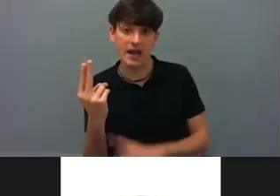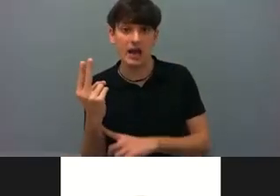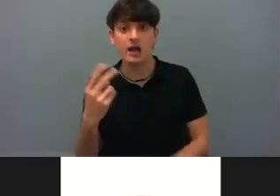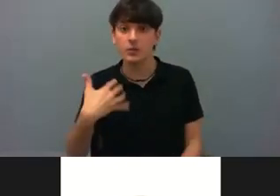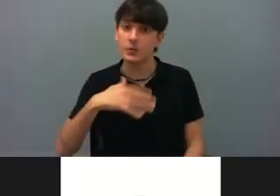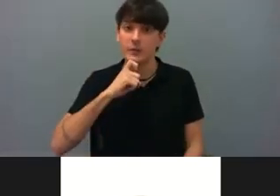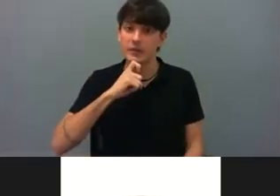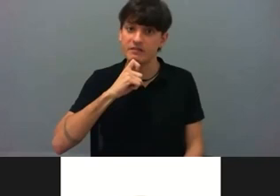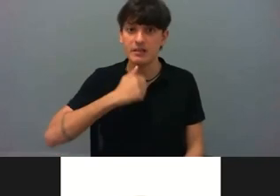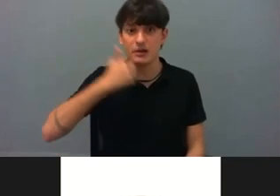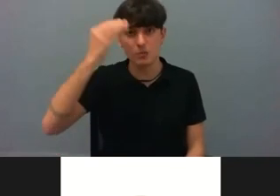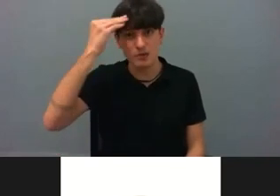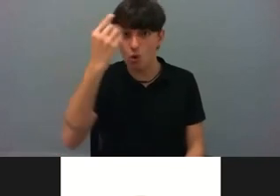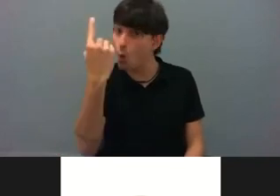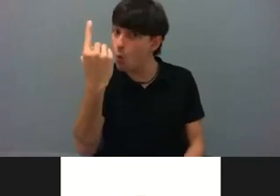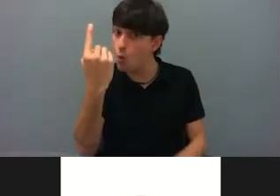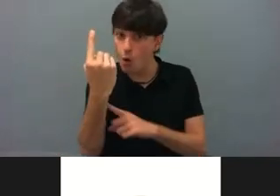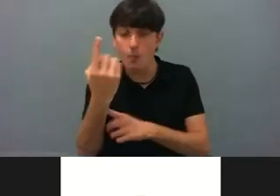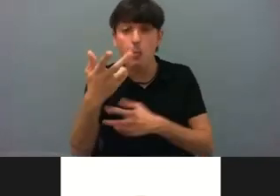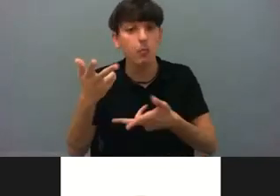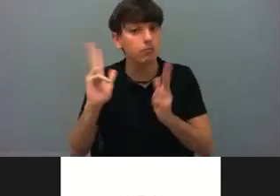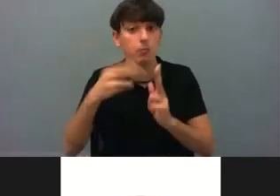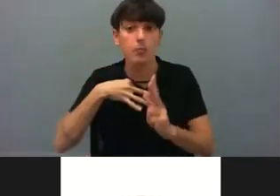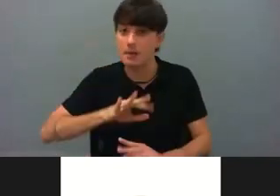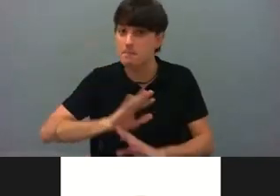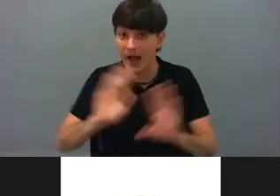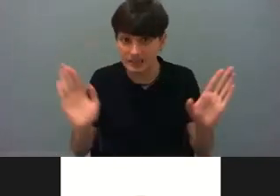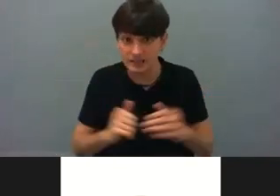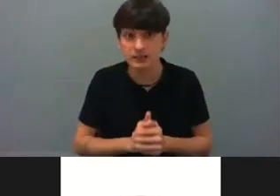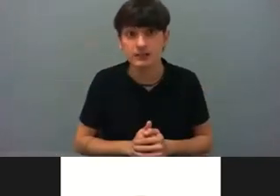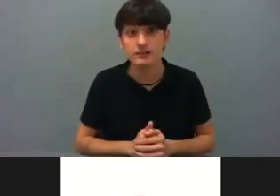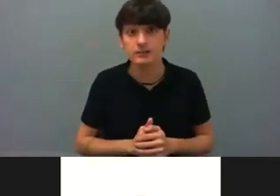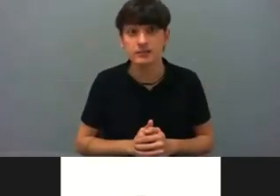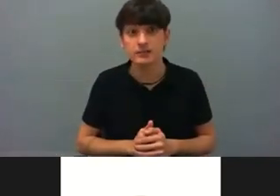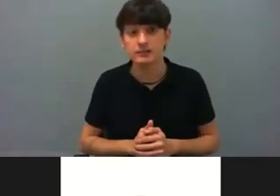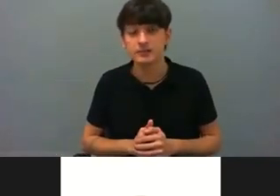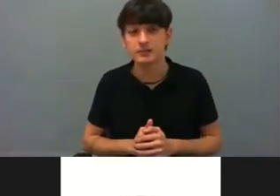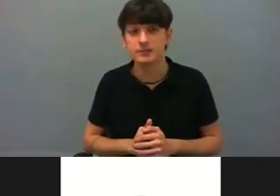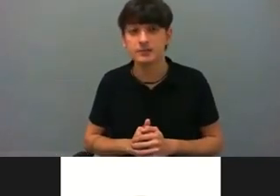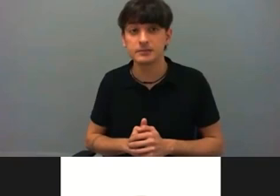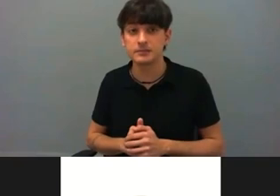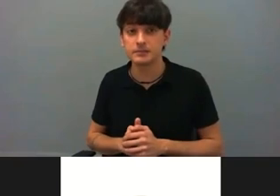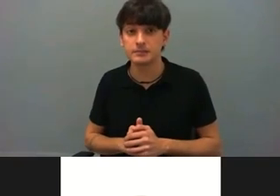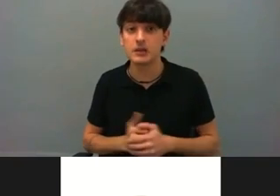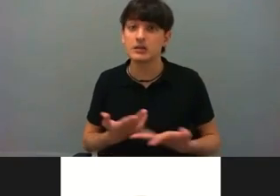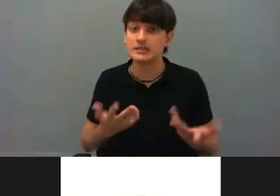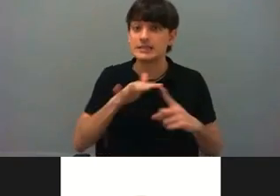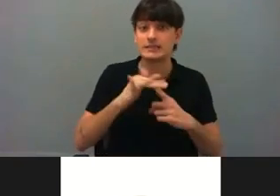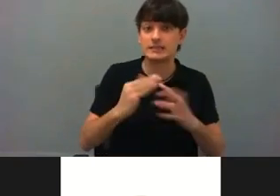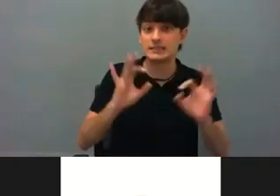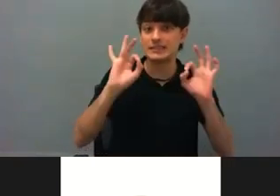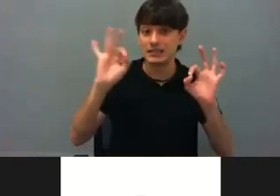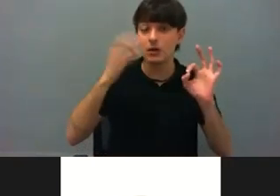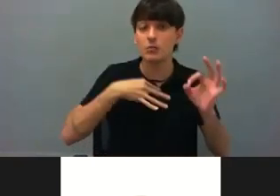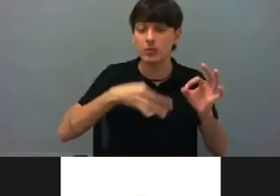realmente creo que solo puede coger uno, nada más. Y en este caso, o una de dos, o pides una disminución de tu sueldo